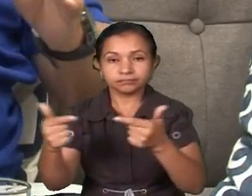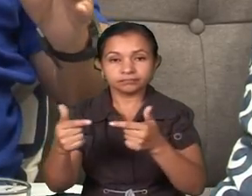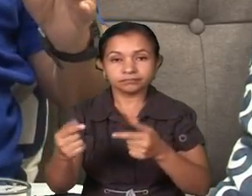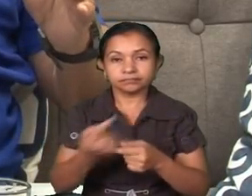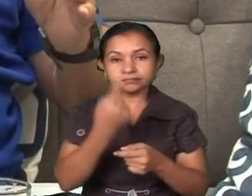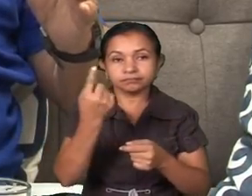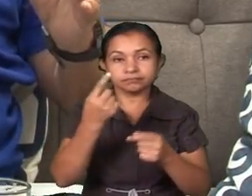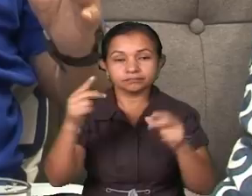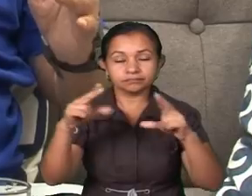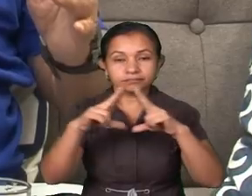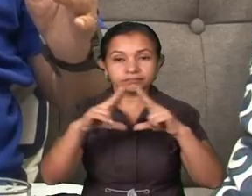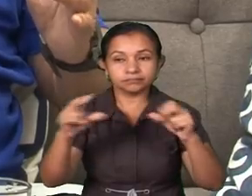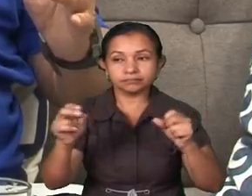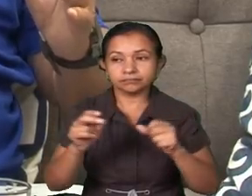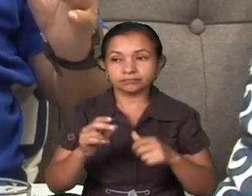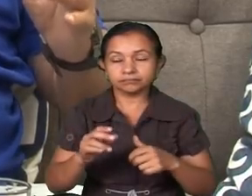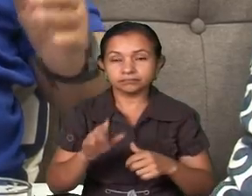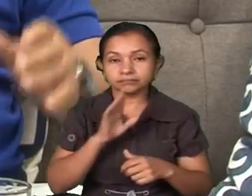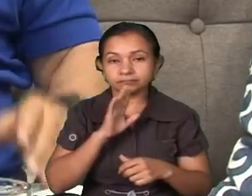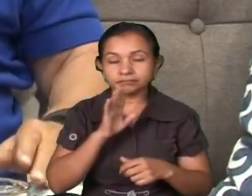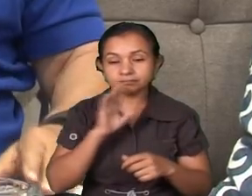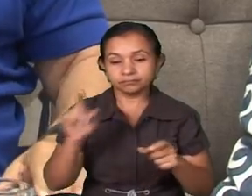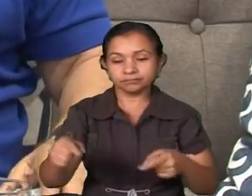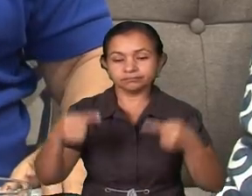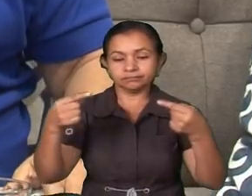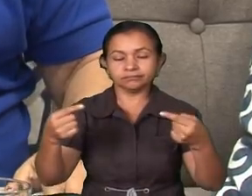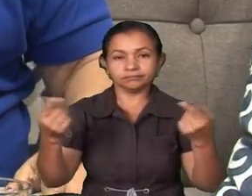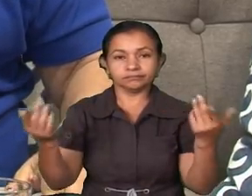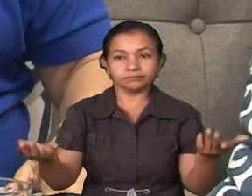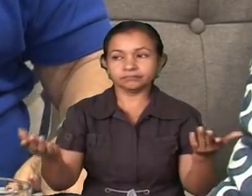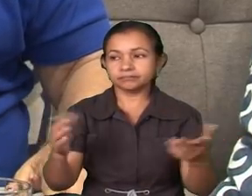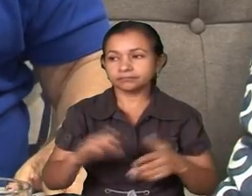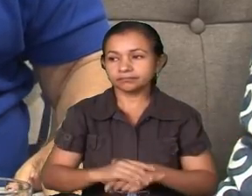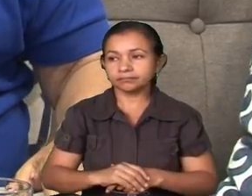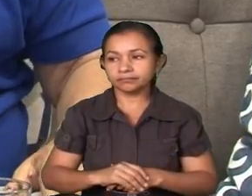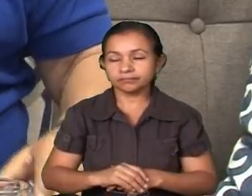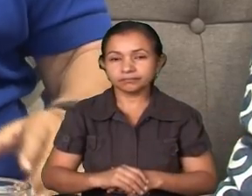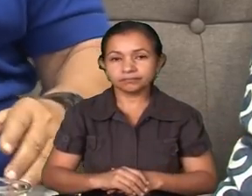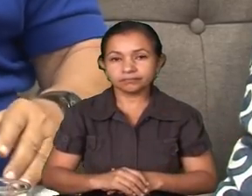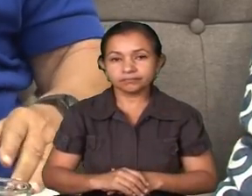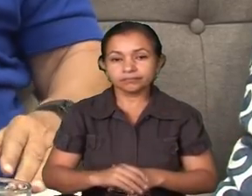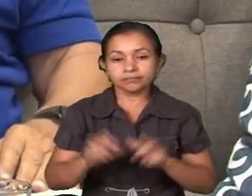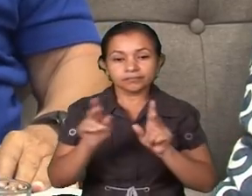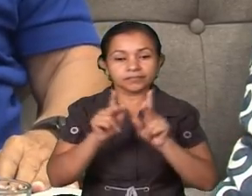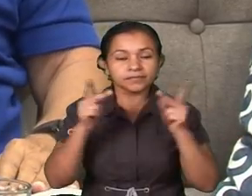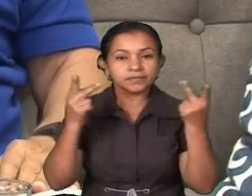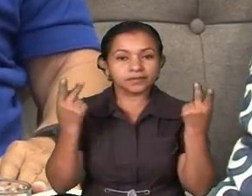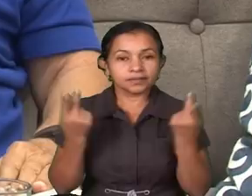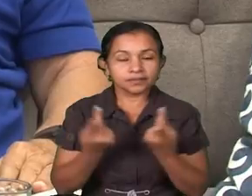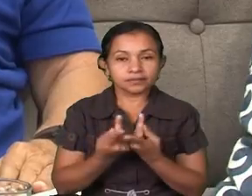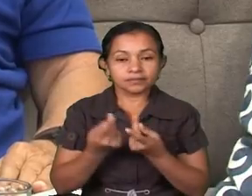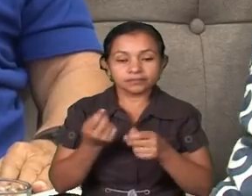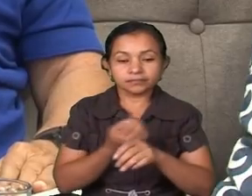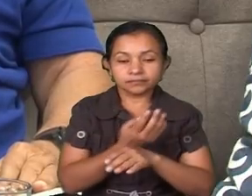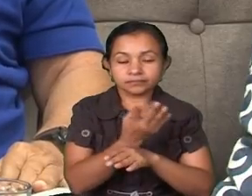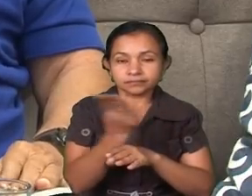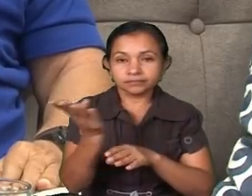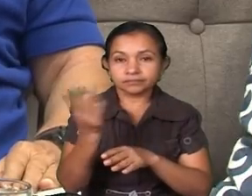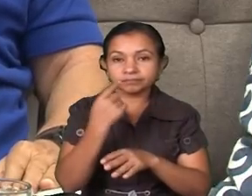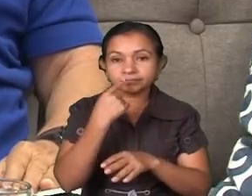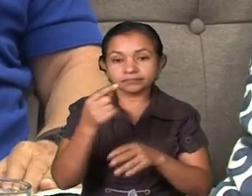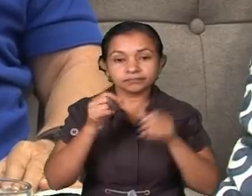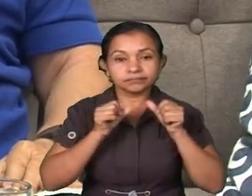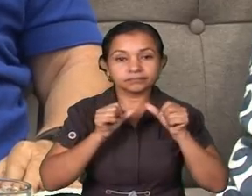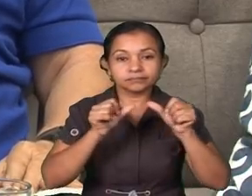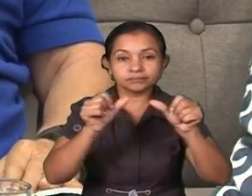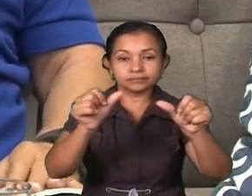El único país en el mundo, bastante grande. En el mundo. Y a este pueblo, ¿qué le puedo aconsejar? Que sigamos